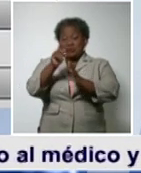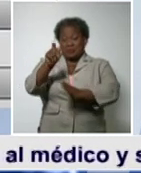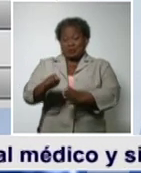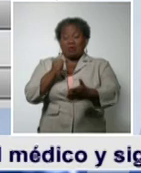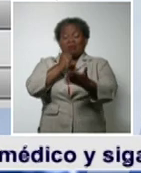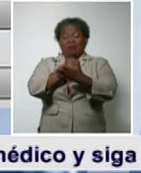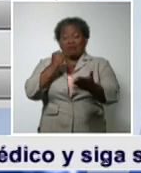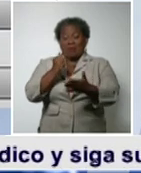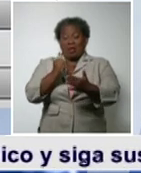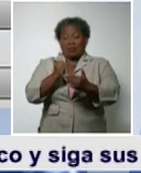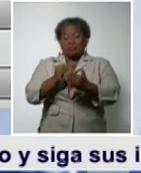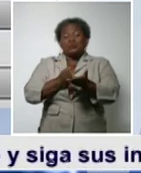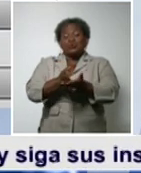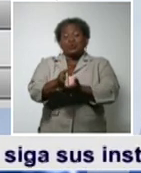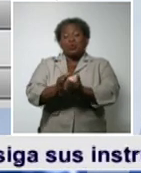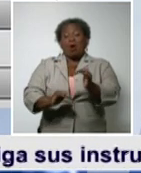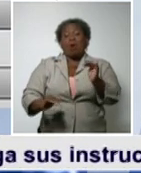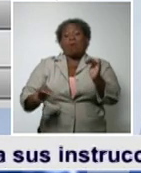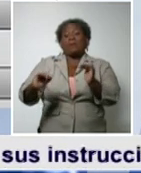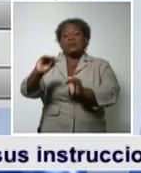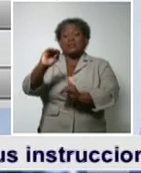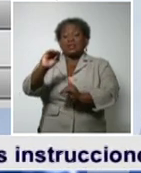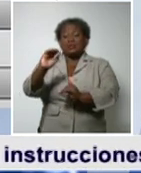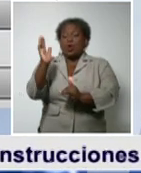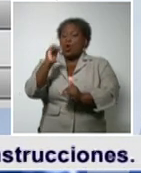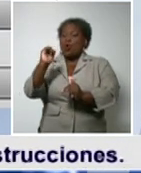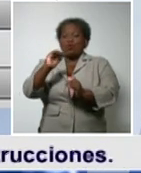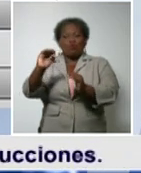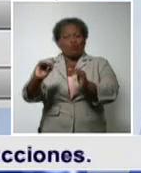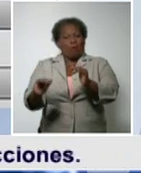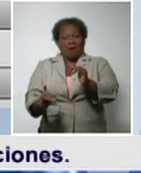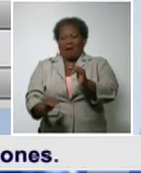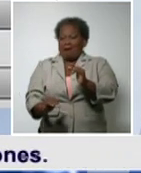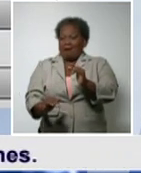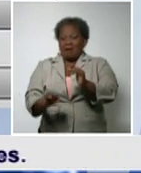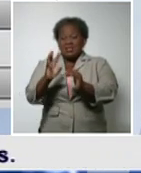Siguen aumentando, doctor. Sí, por lo menos no baja, vaya. Sí,